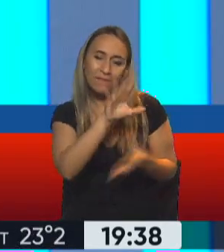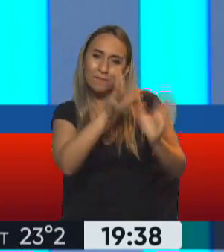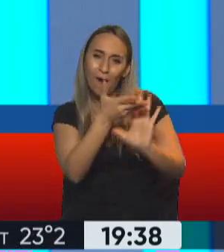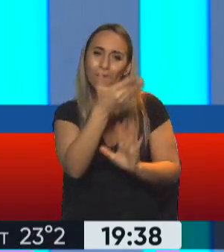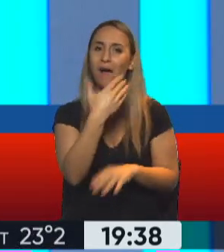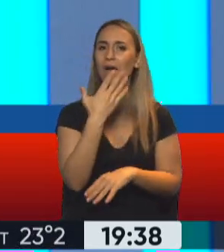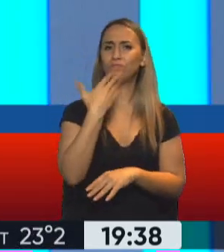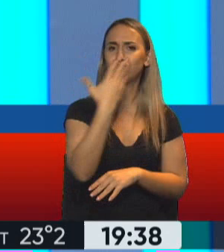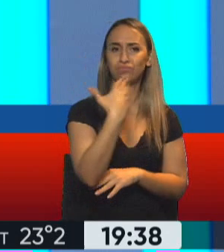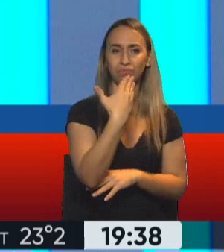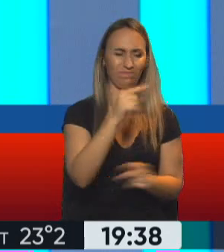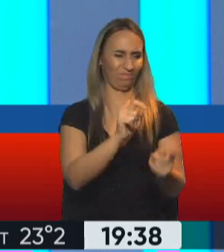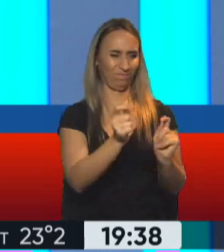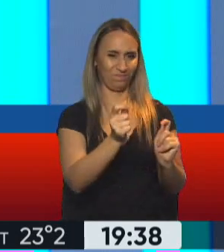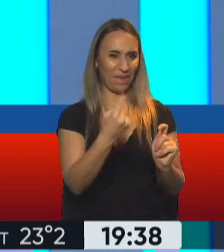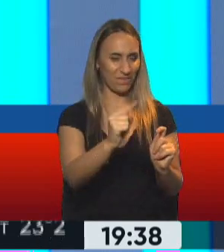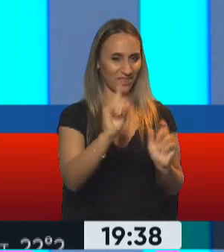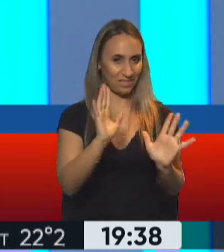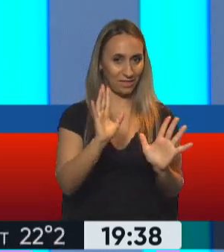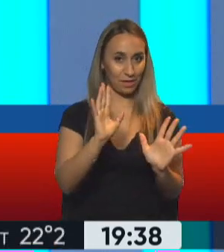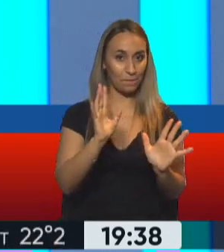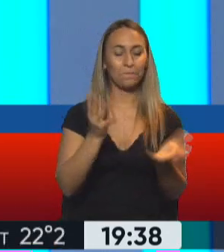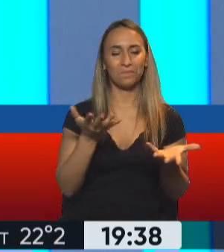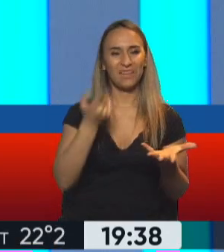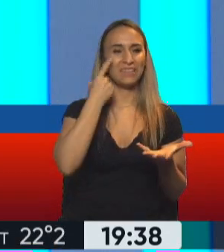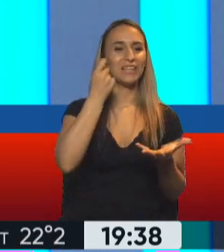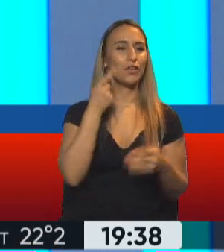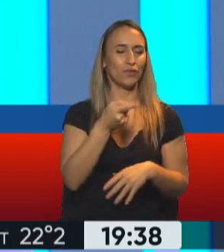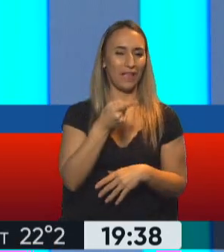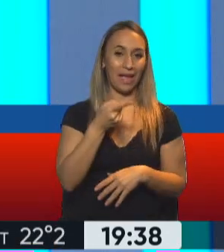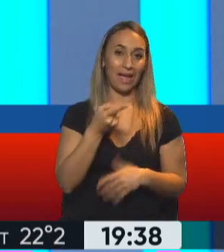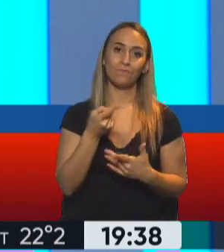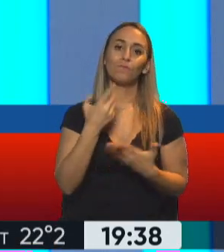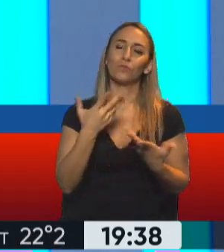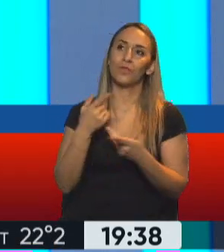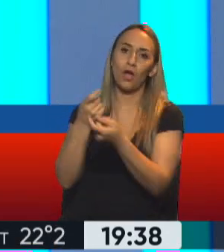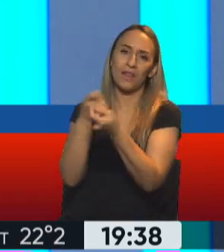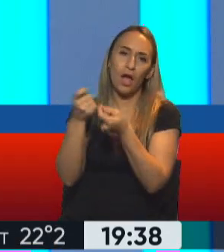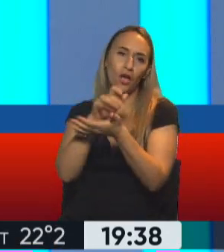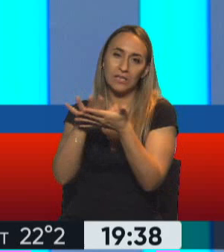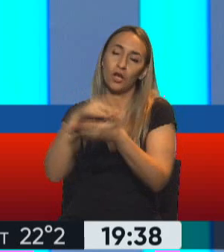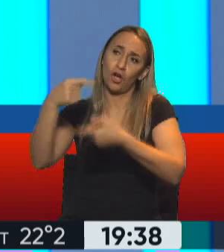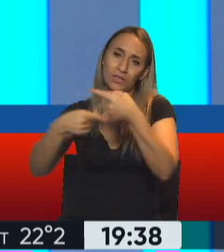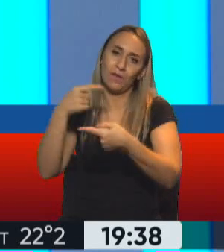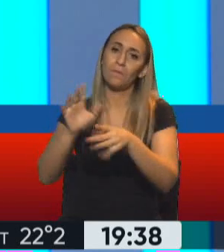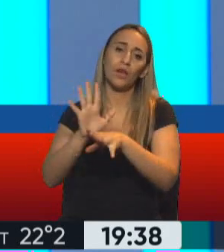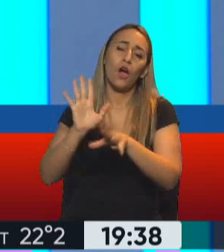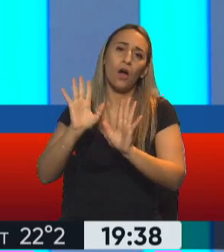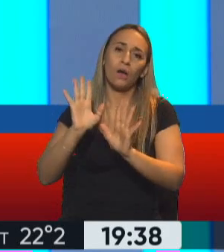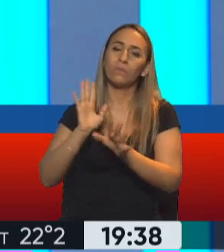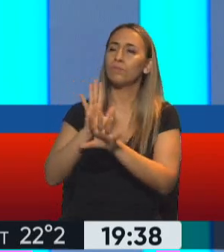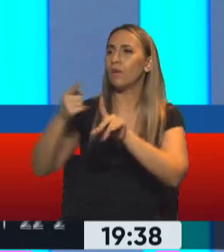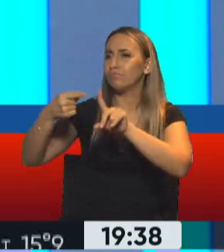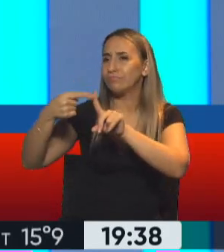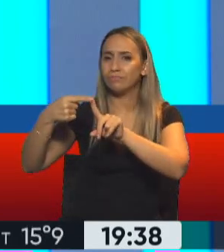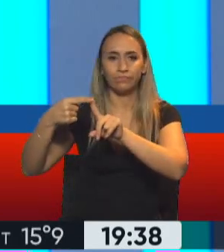lógica discursiva reflejan cierto distanciamiento. Digo, las negociaciones por supuesto que continúan, pero sí, algo más distantes, ¿no?, entre el